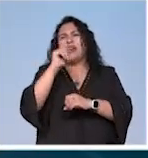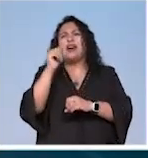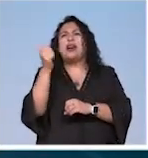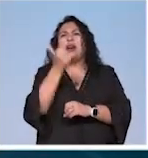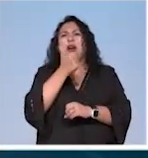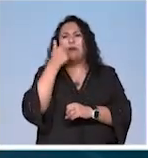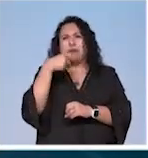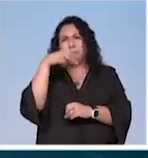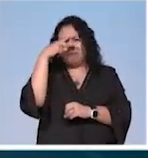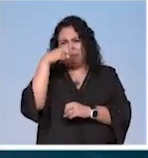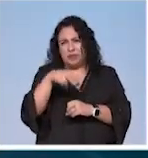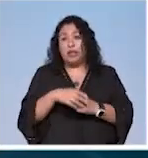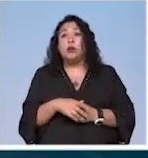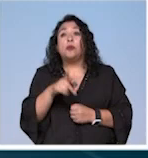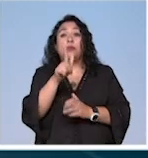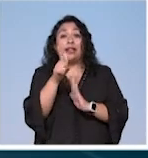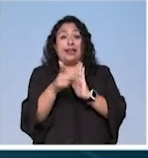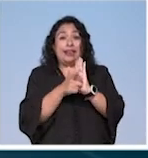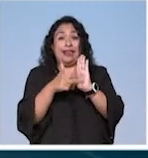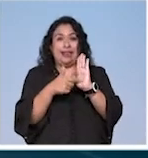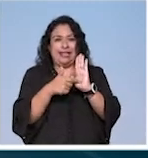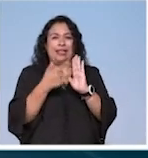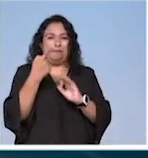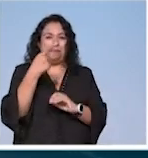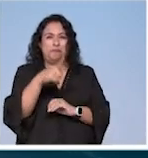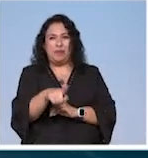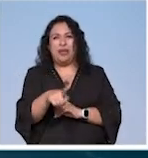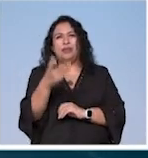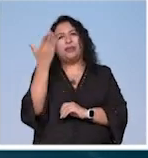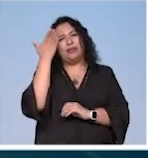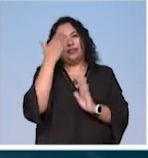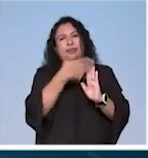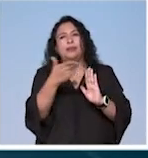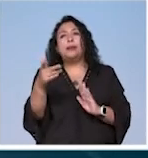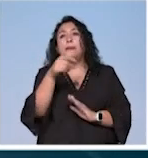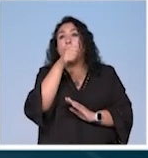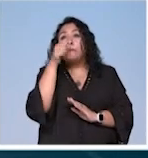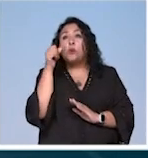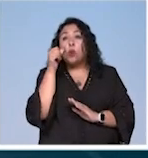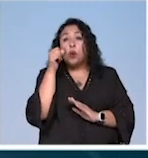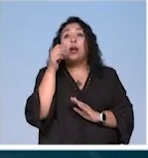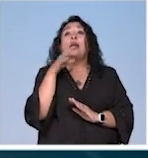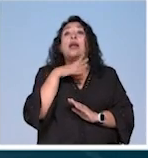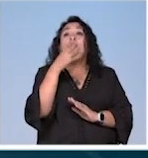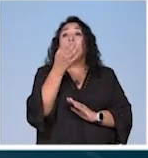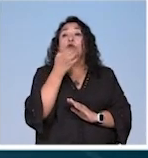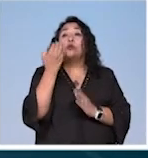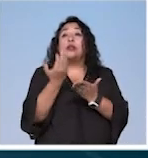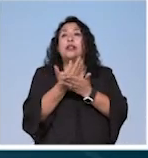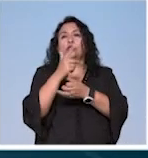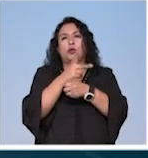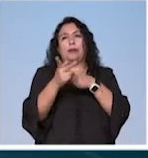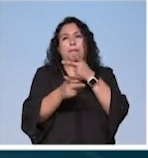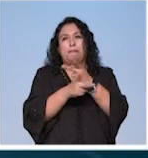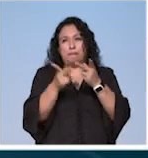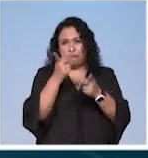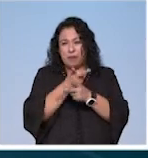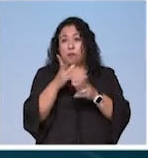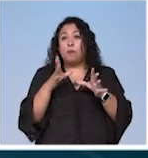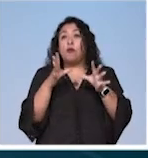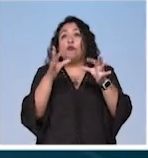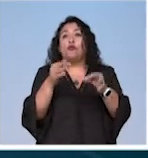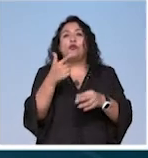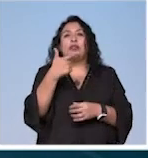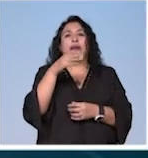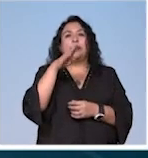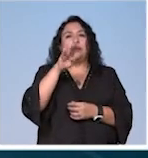mexicano. La Ley Orgánica de Instrucción Pública en tiempos de Juárez propició el surgimiento de la Escuela Nacional Preparatoria, fundada por